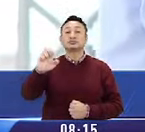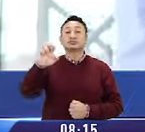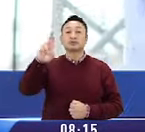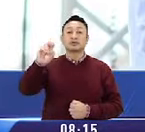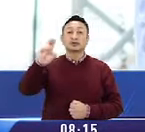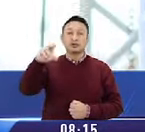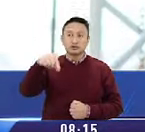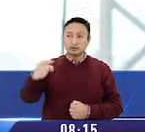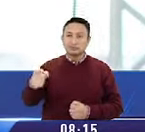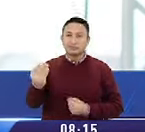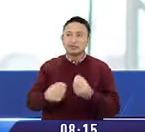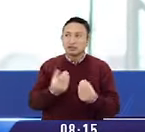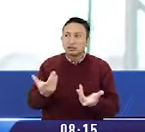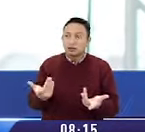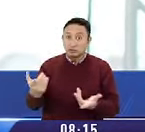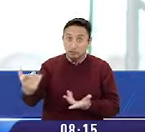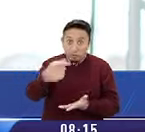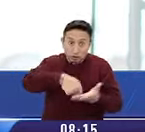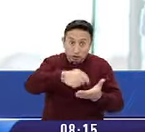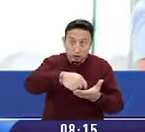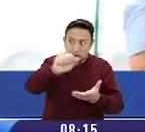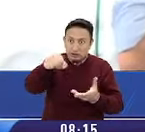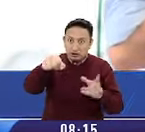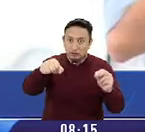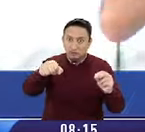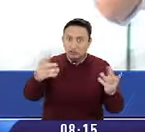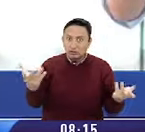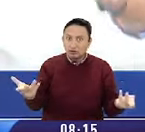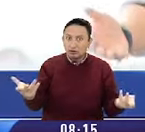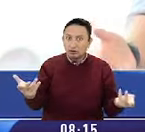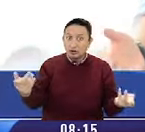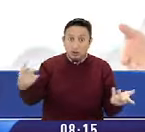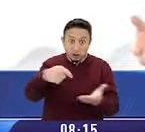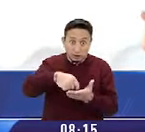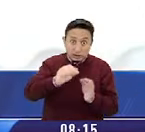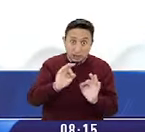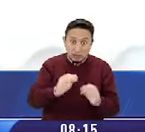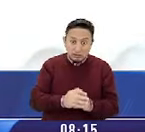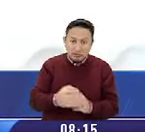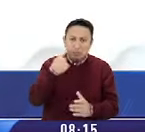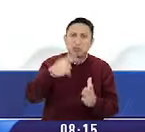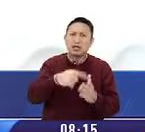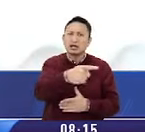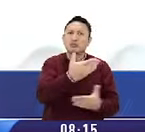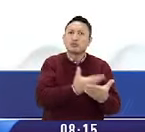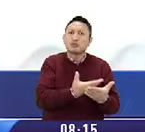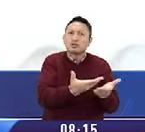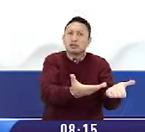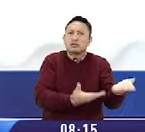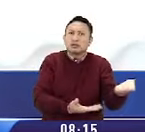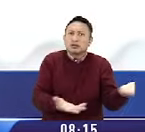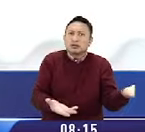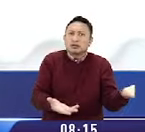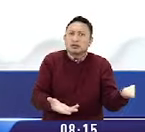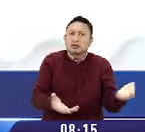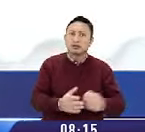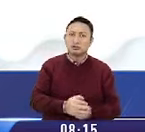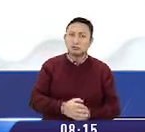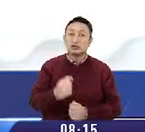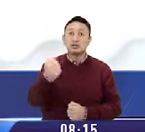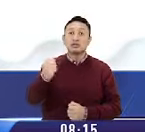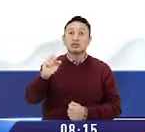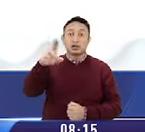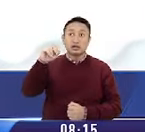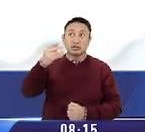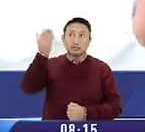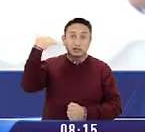qué juega? O contrata o no contrata. Pero si no va a contratar, ¿para qué le pide una oferta? El CERCOV le dice eso